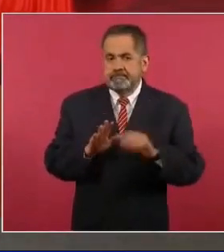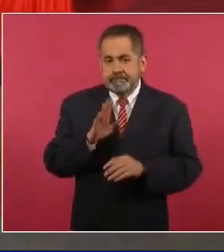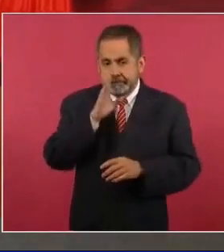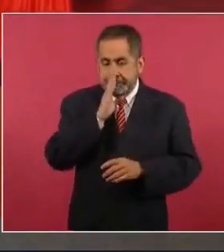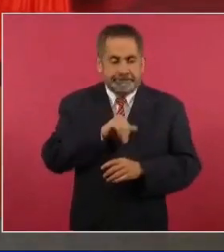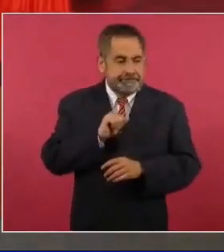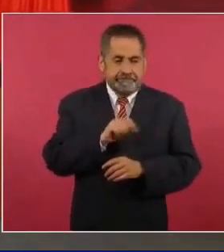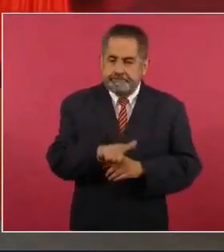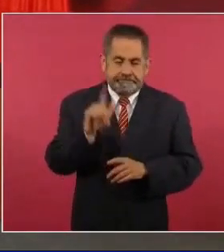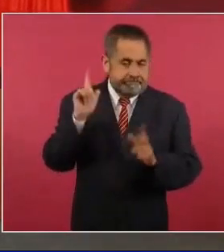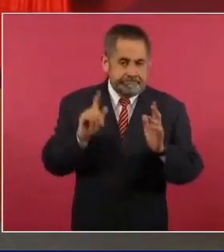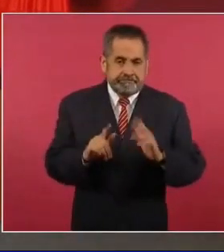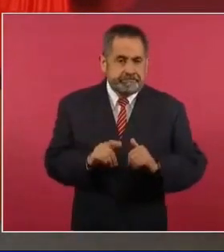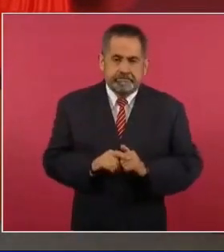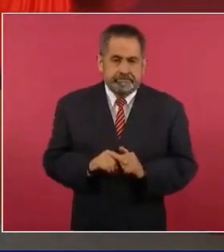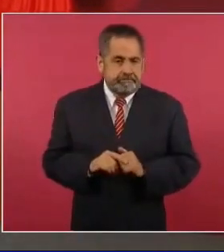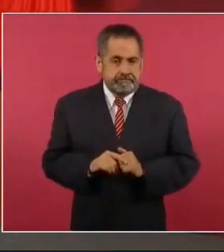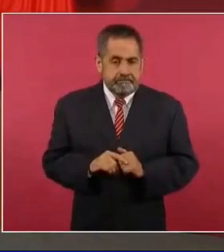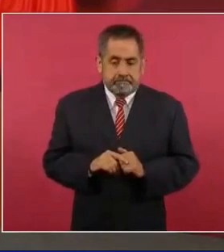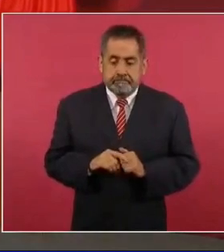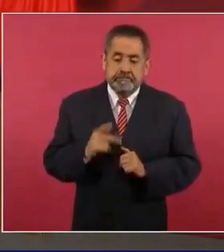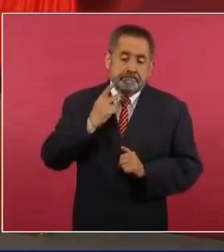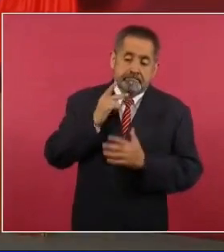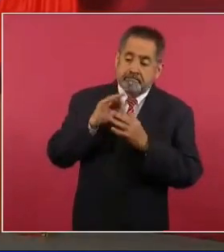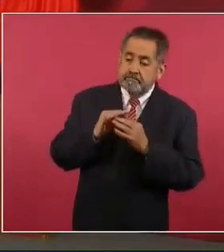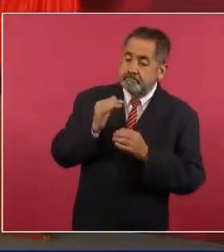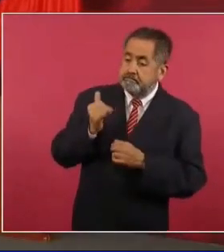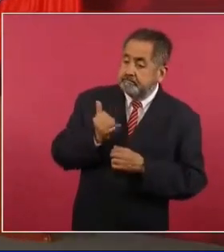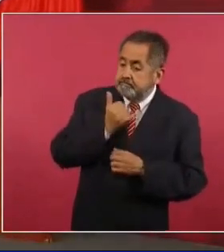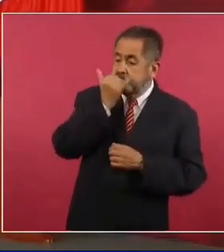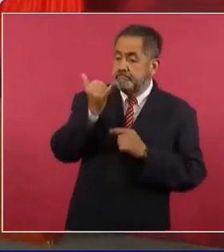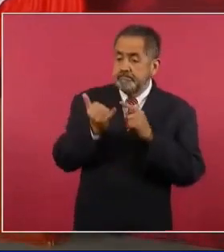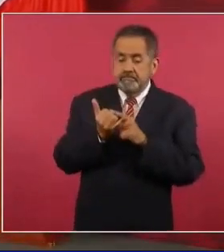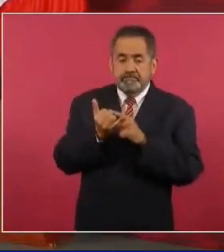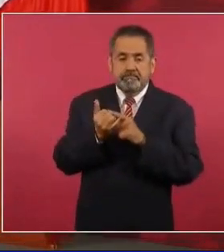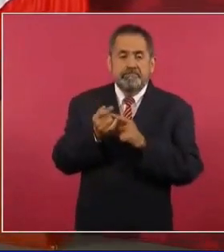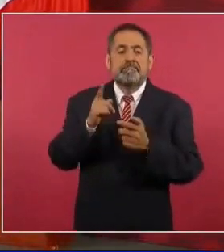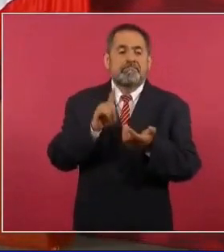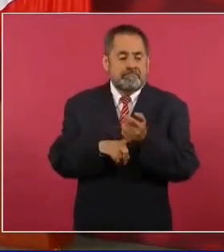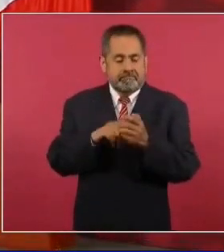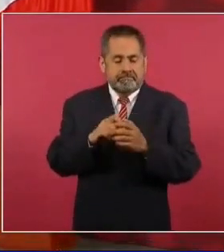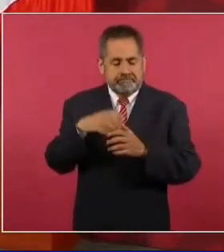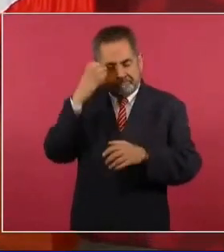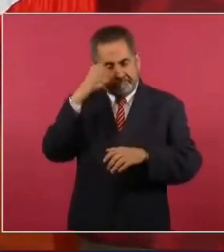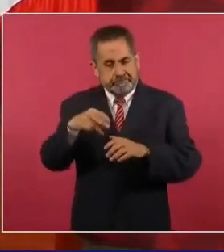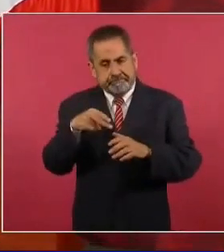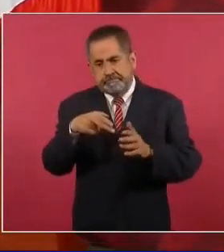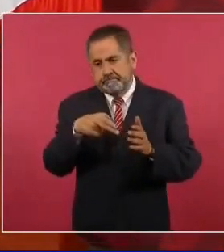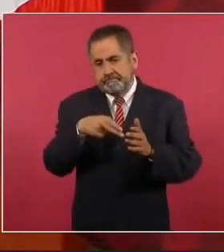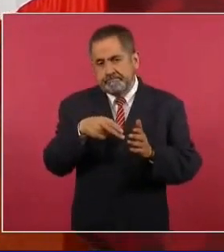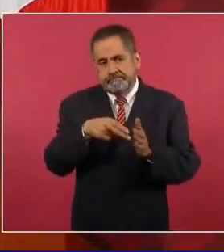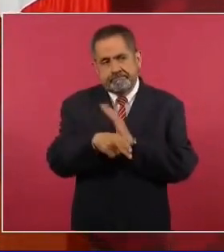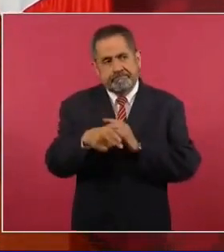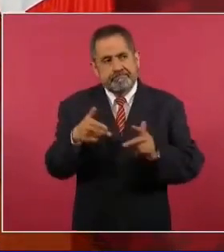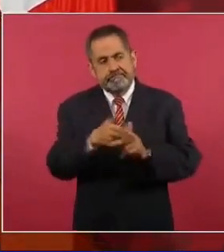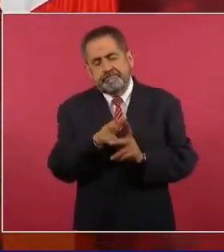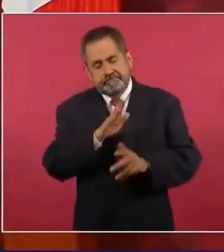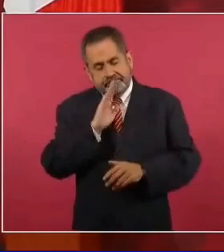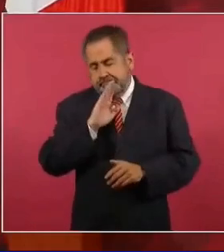suelen ser también como crímenes. Por